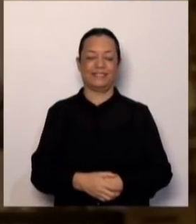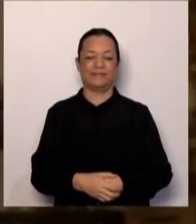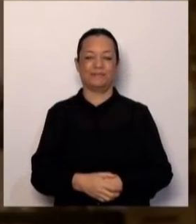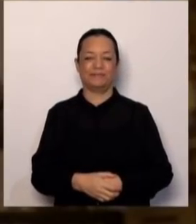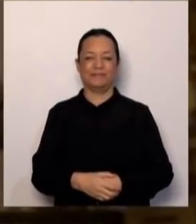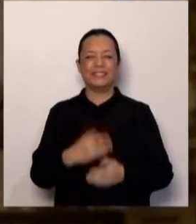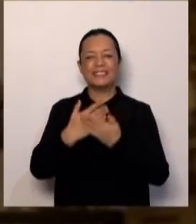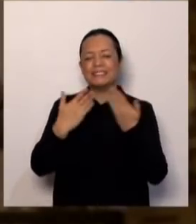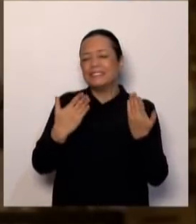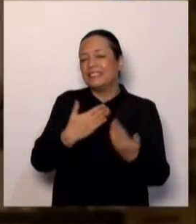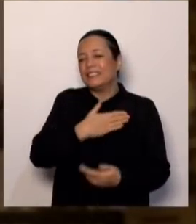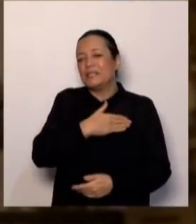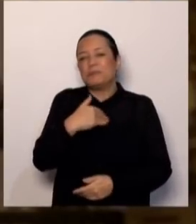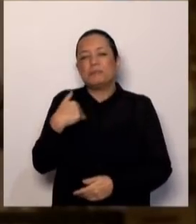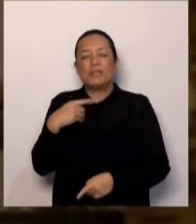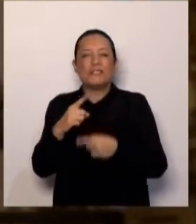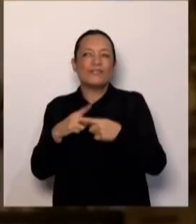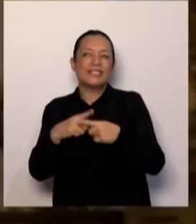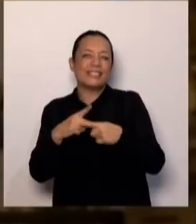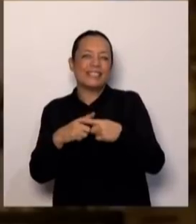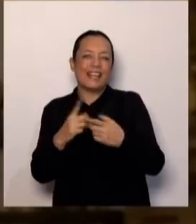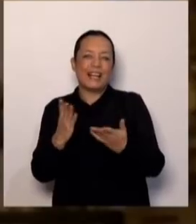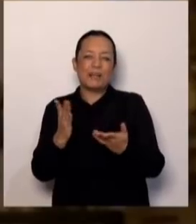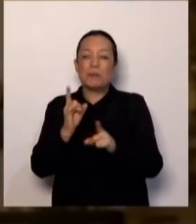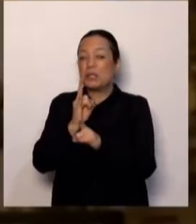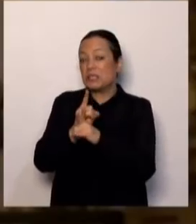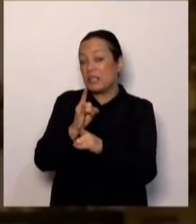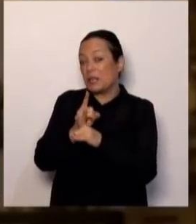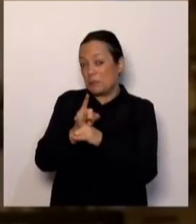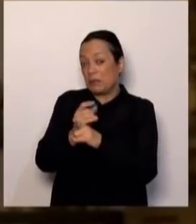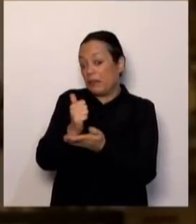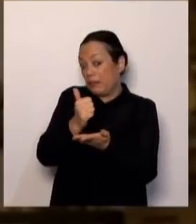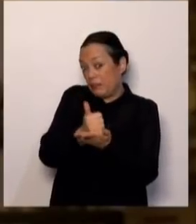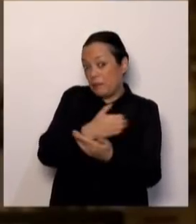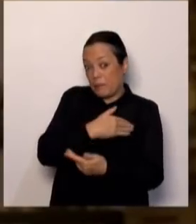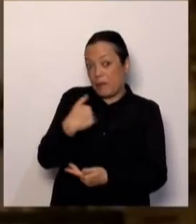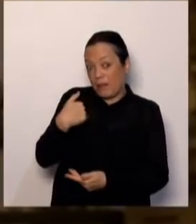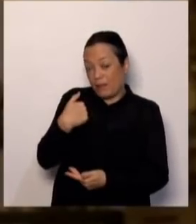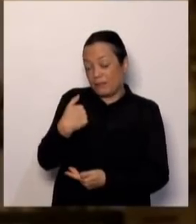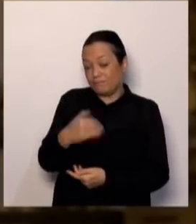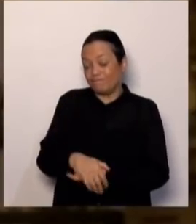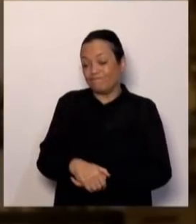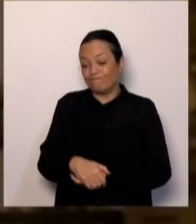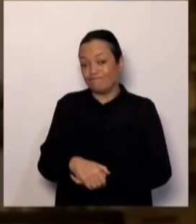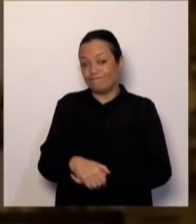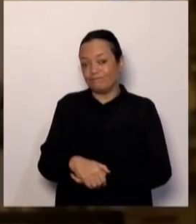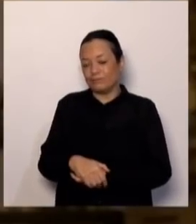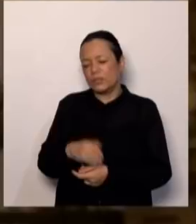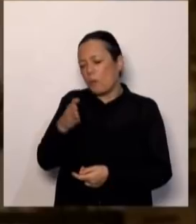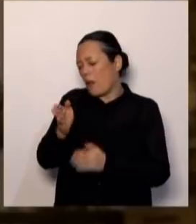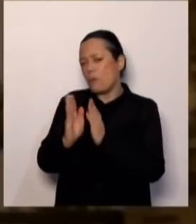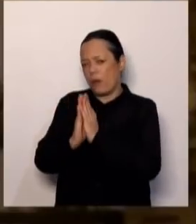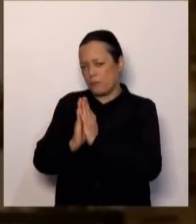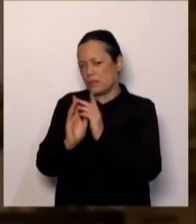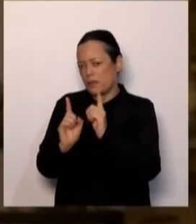El Día de la Madre lo festejamos siempre y cuando esté nuestra mamá en la tierra, y si no, vamos a misa y